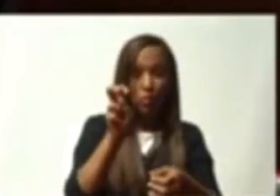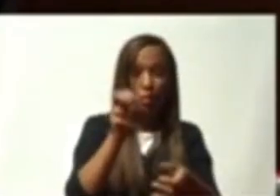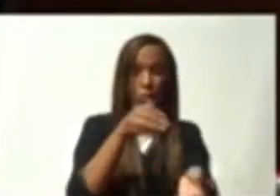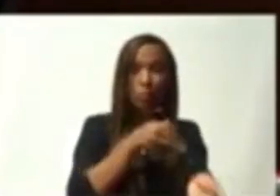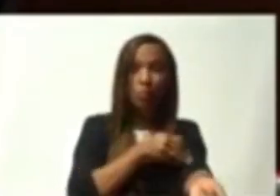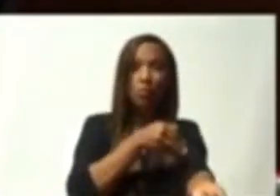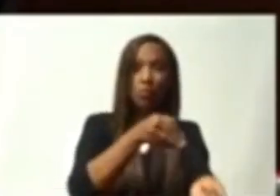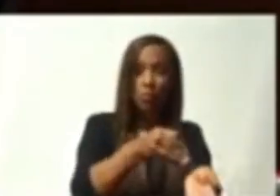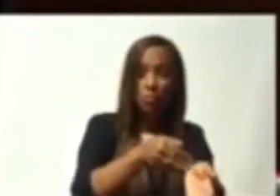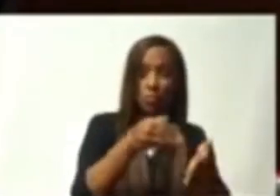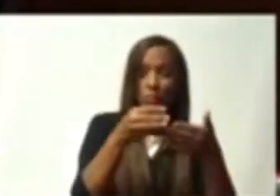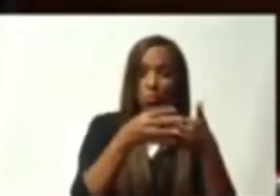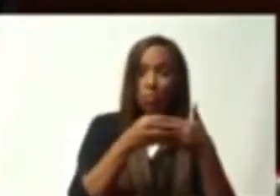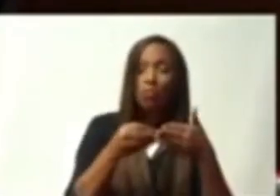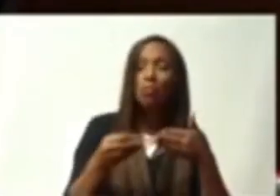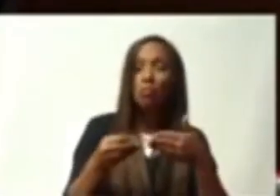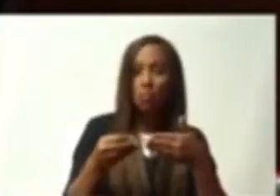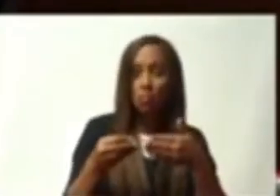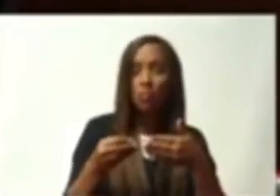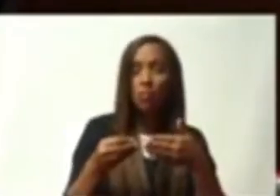se sumarían